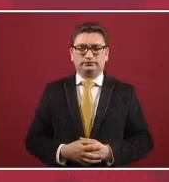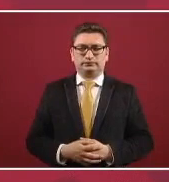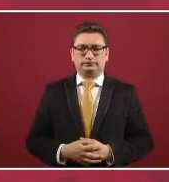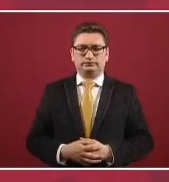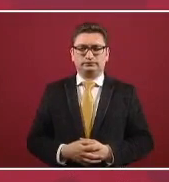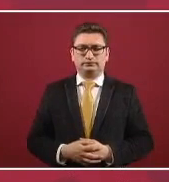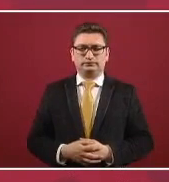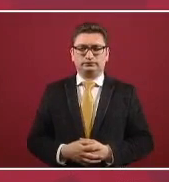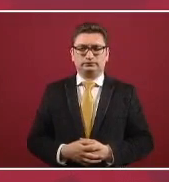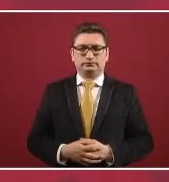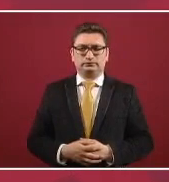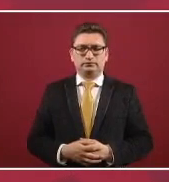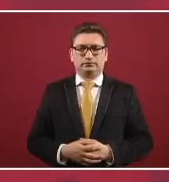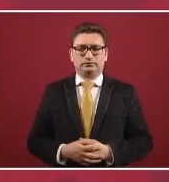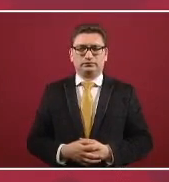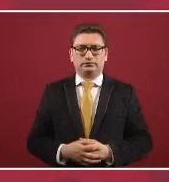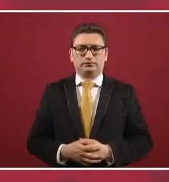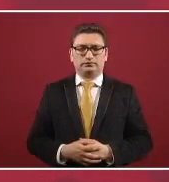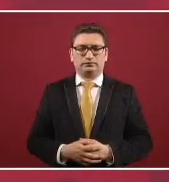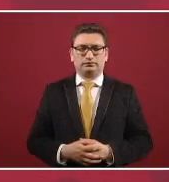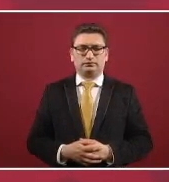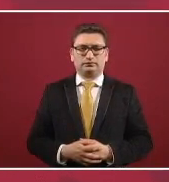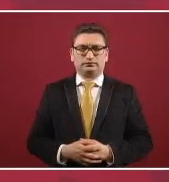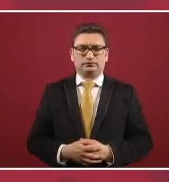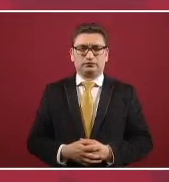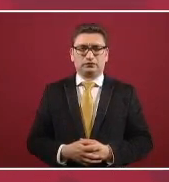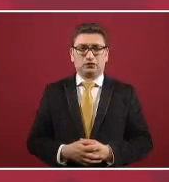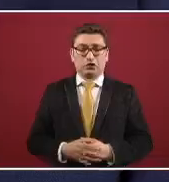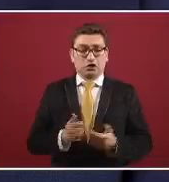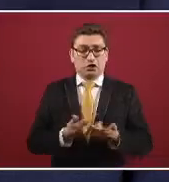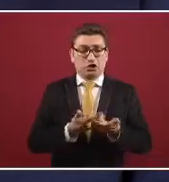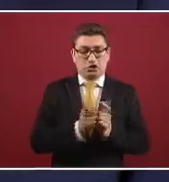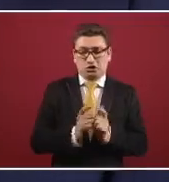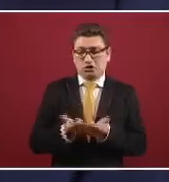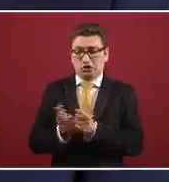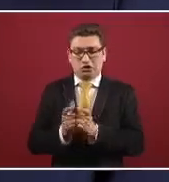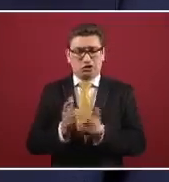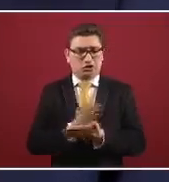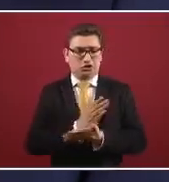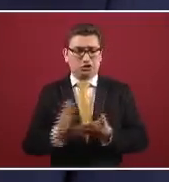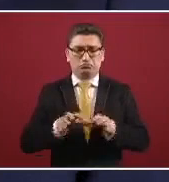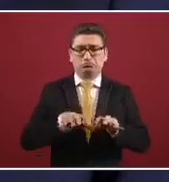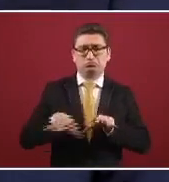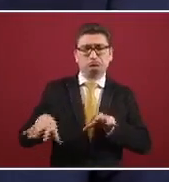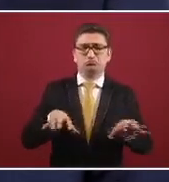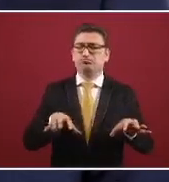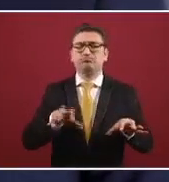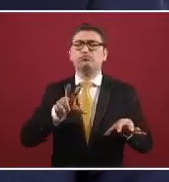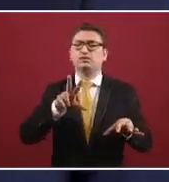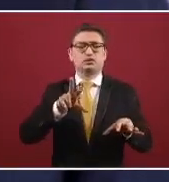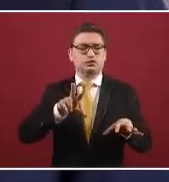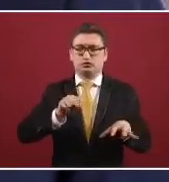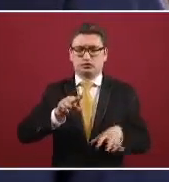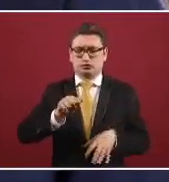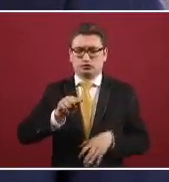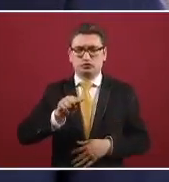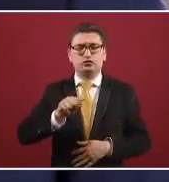no actuando de manera facciosa, sino